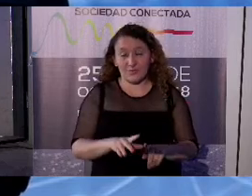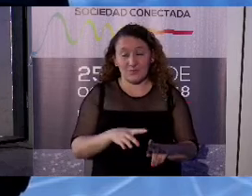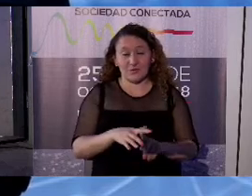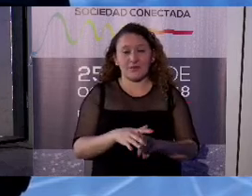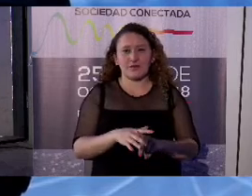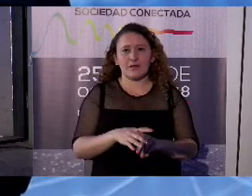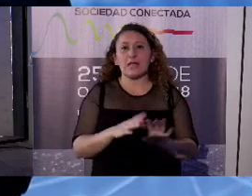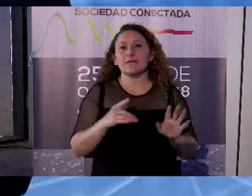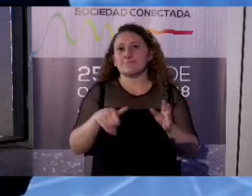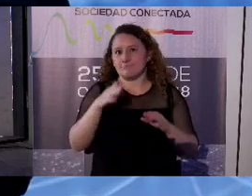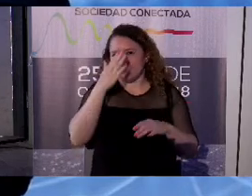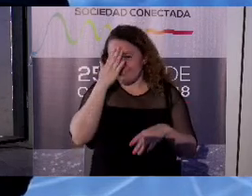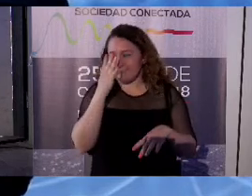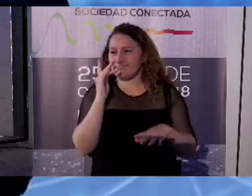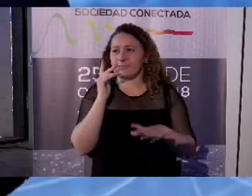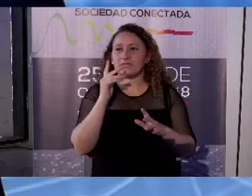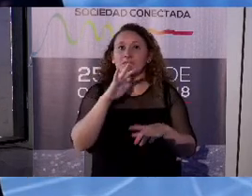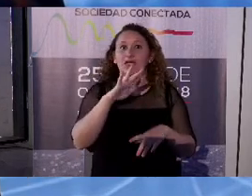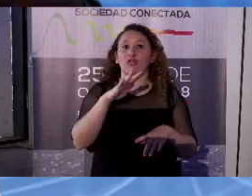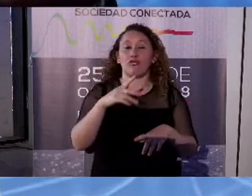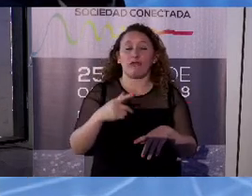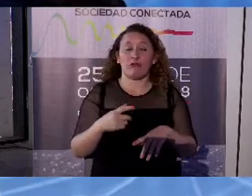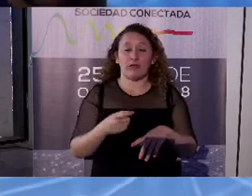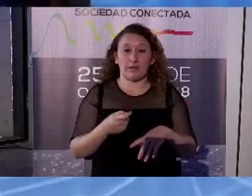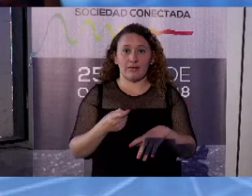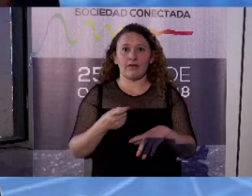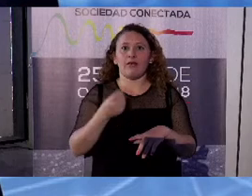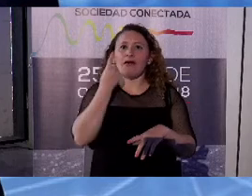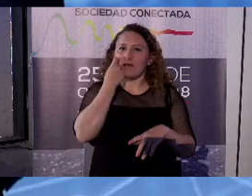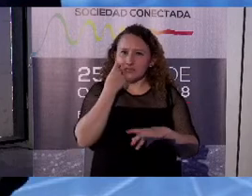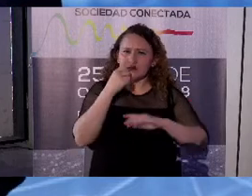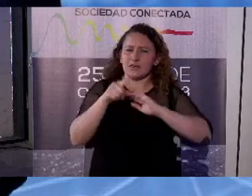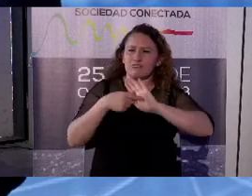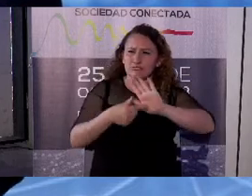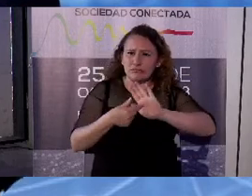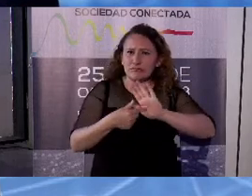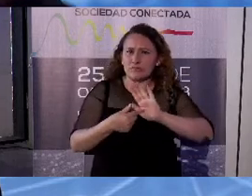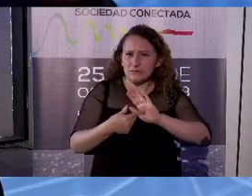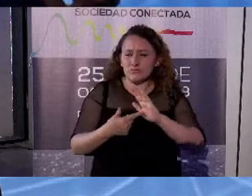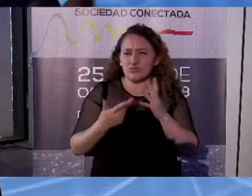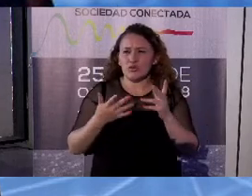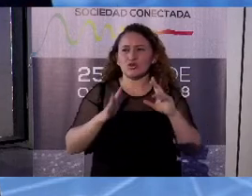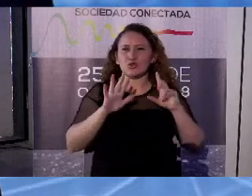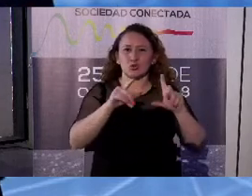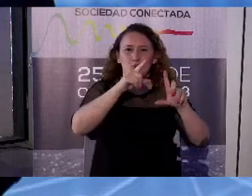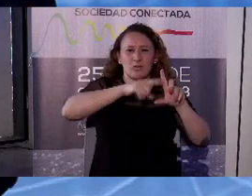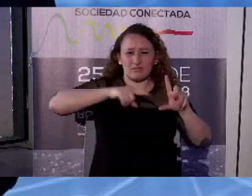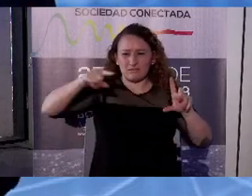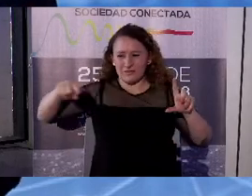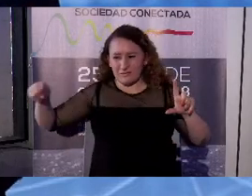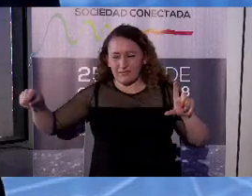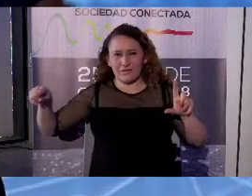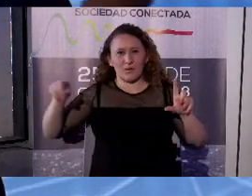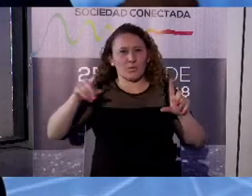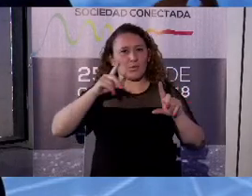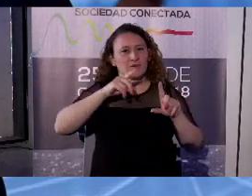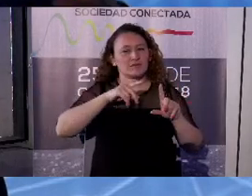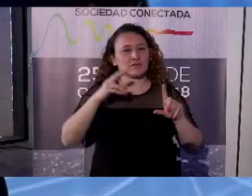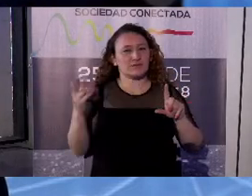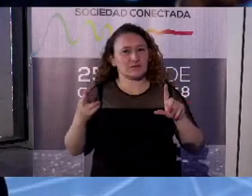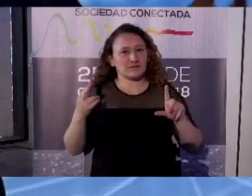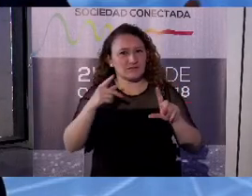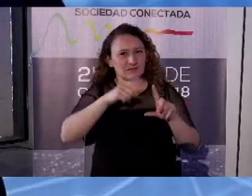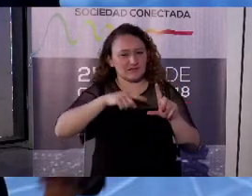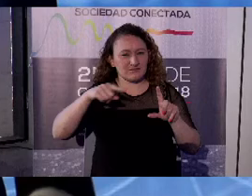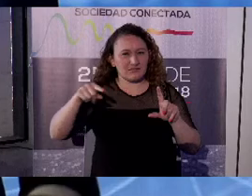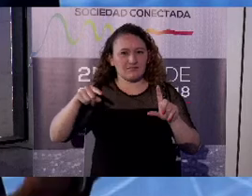5g nos hicieron ayer varias presentaciones vimos las diferentes áreas de espectro las diferentes frecuencias tenemos el